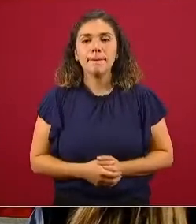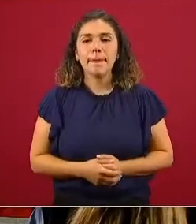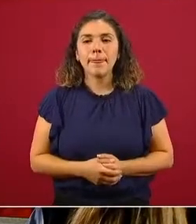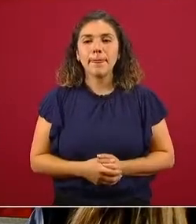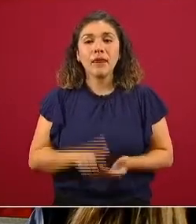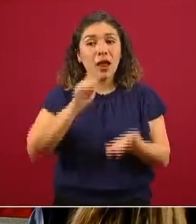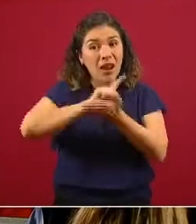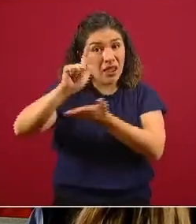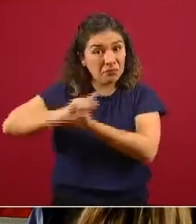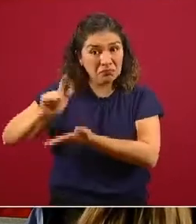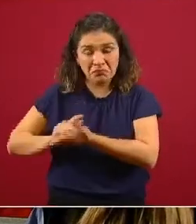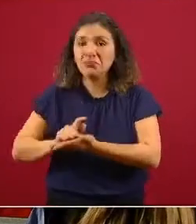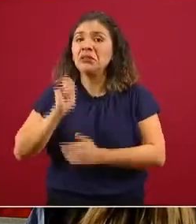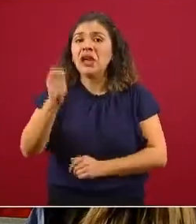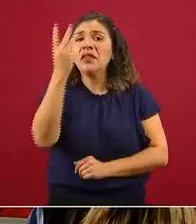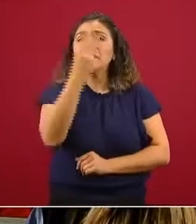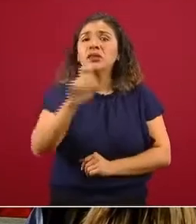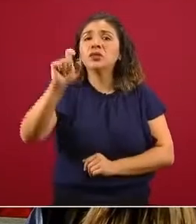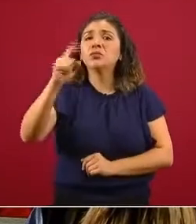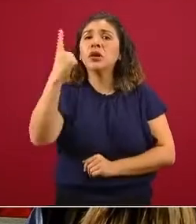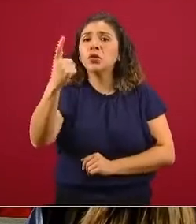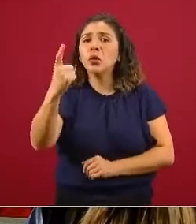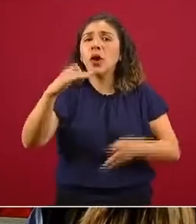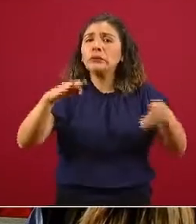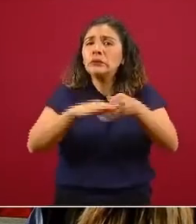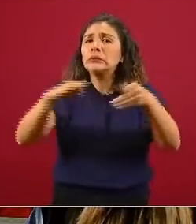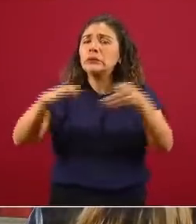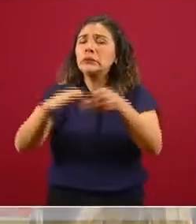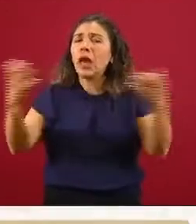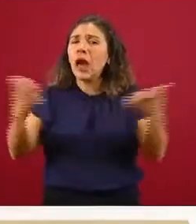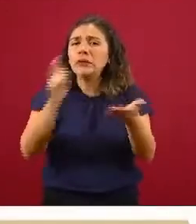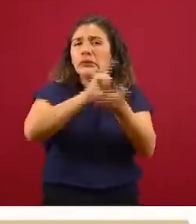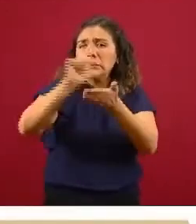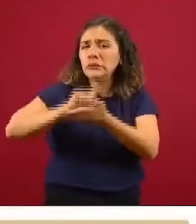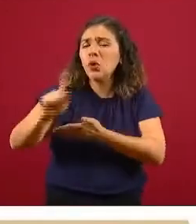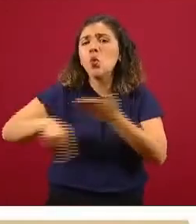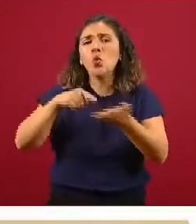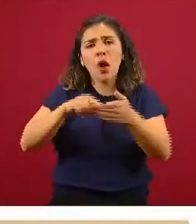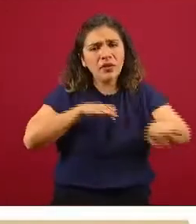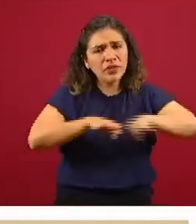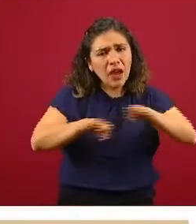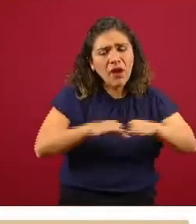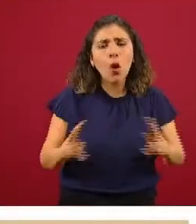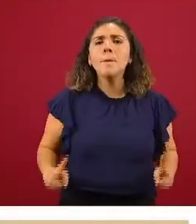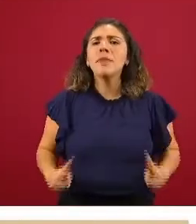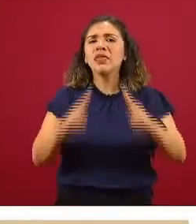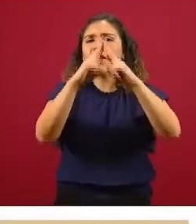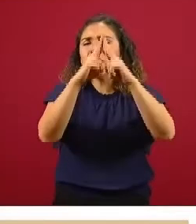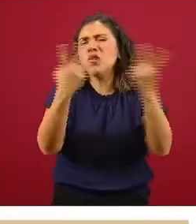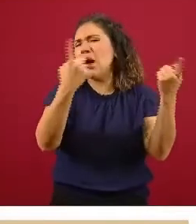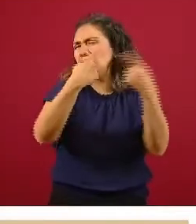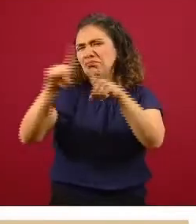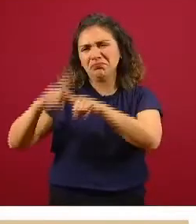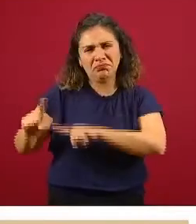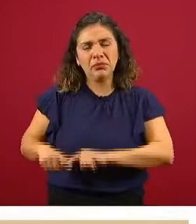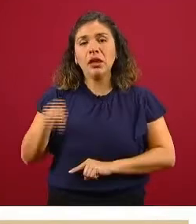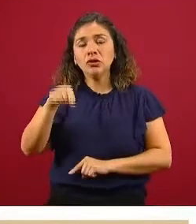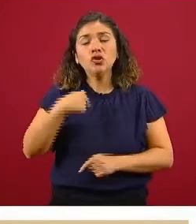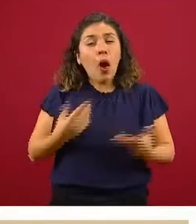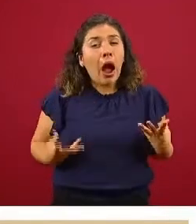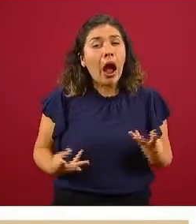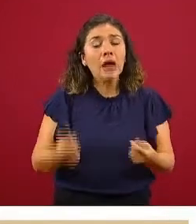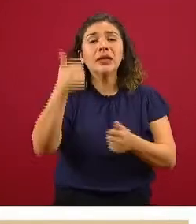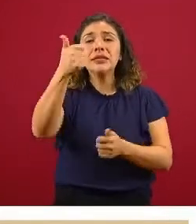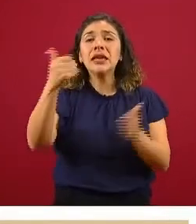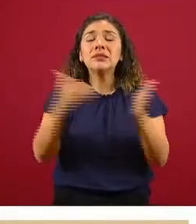La sanitización, lo hemos hecho en 321 sanitizaciones realizadas en centro de trabajos, plataformas, etcétera. Hemos